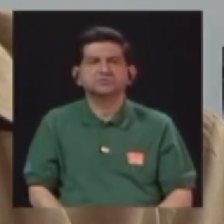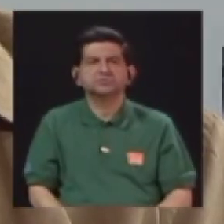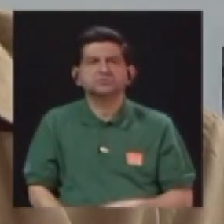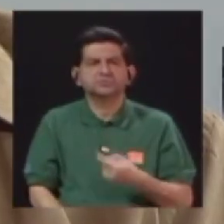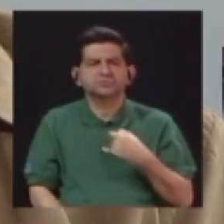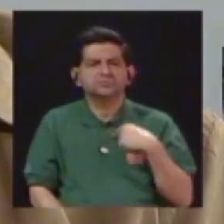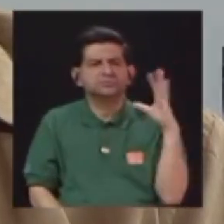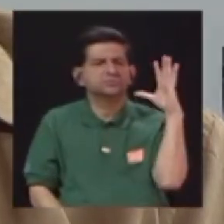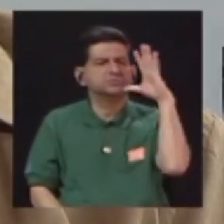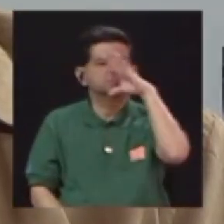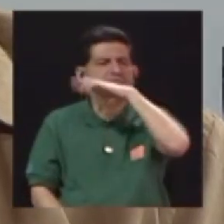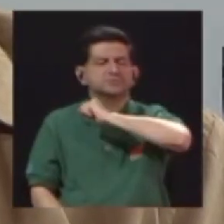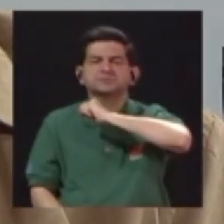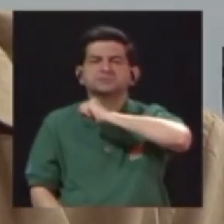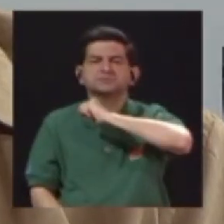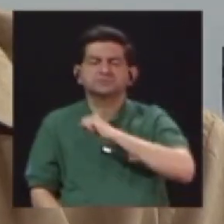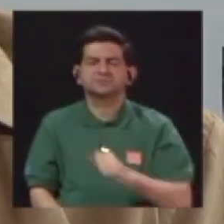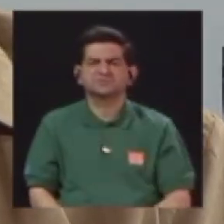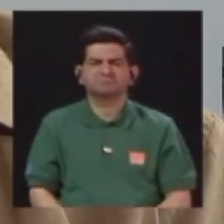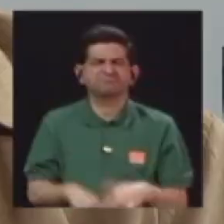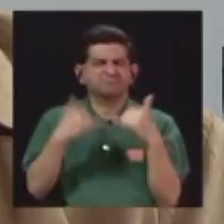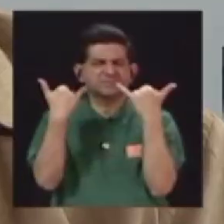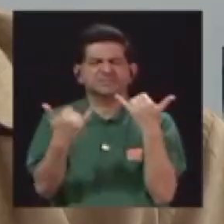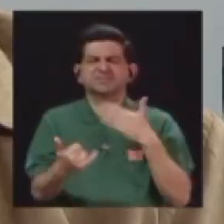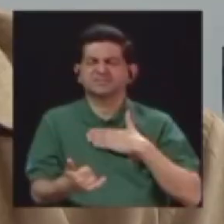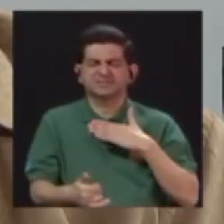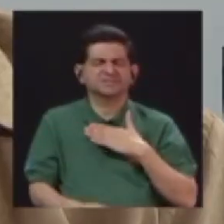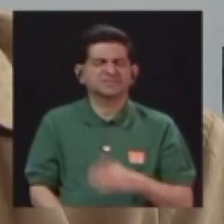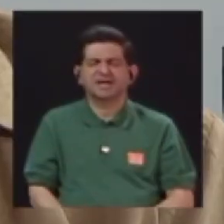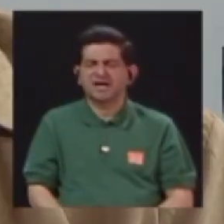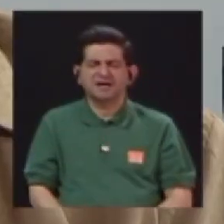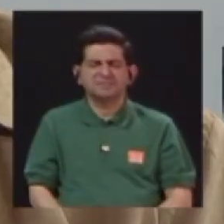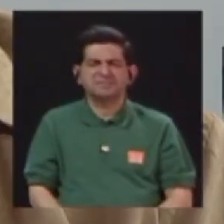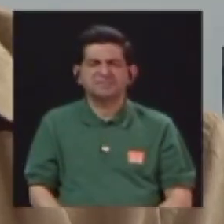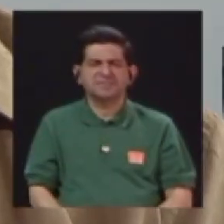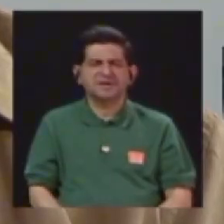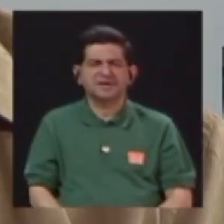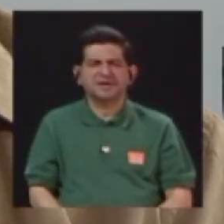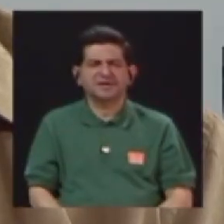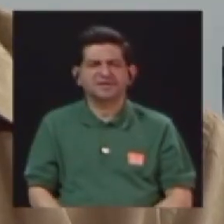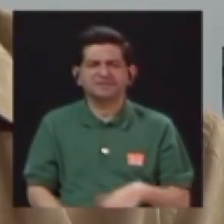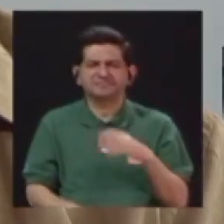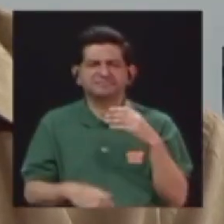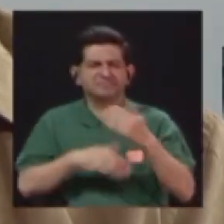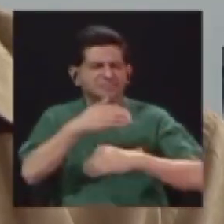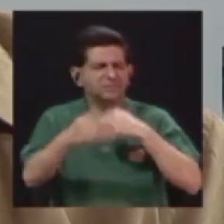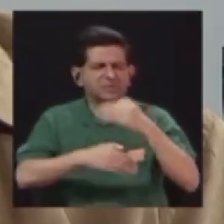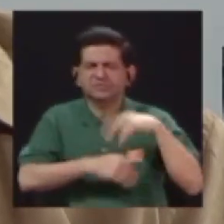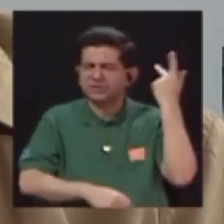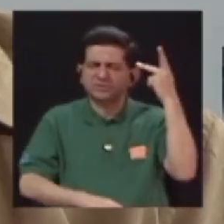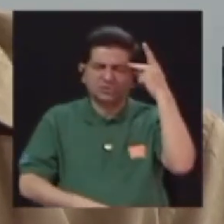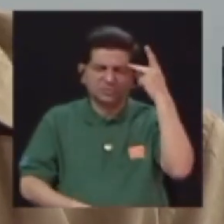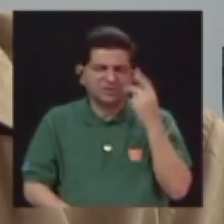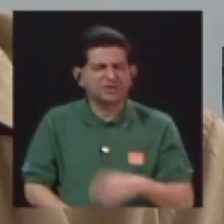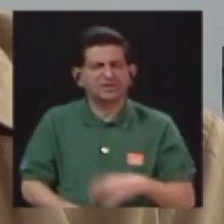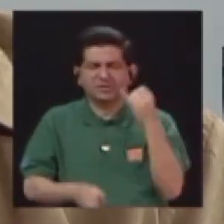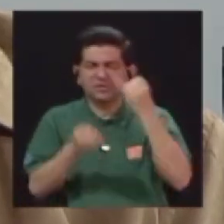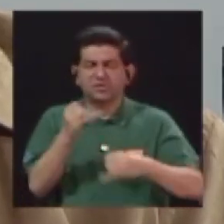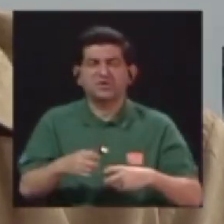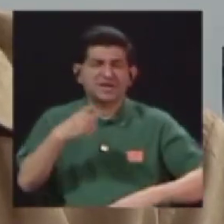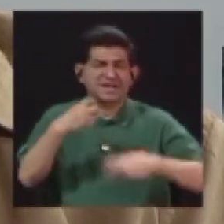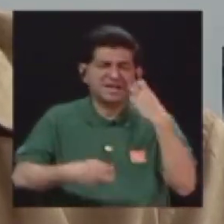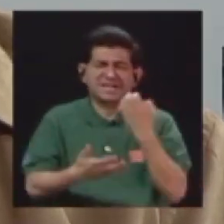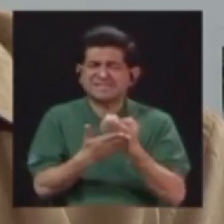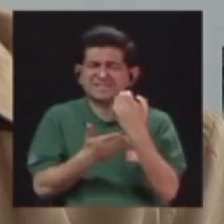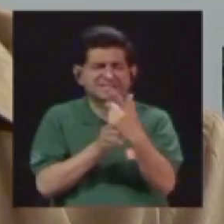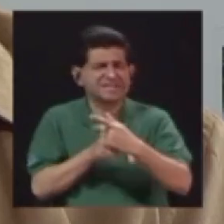yo me di cuenta de que ya mi caudal político se había agotado, porque debido a la grave crisis económica que afectaba